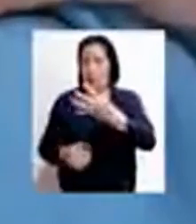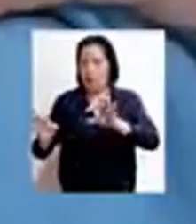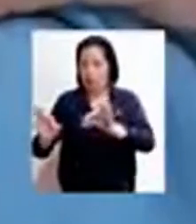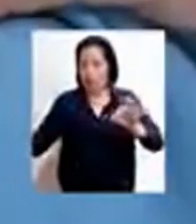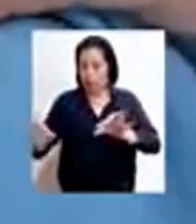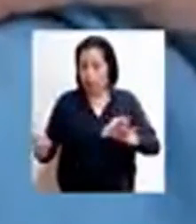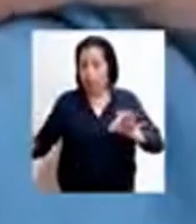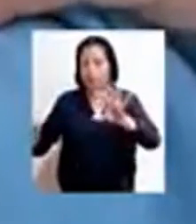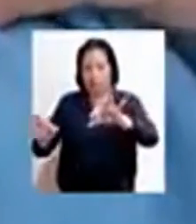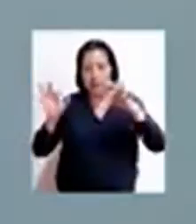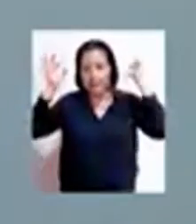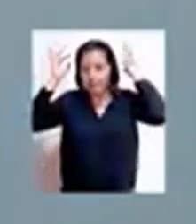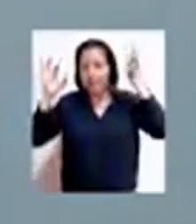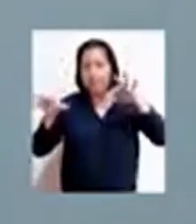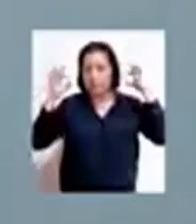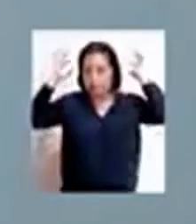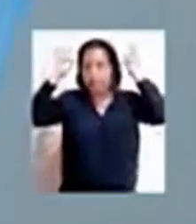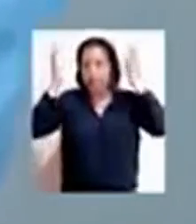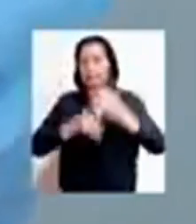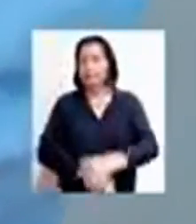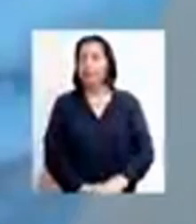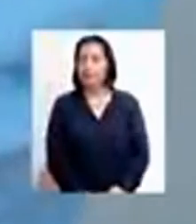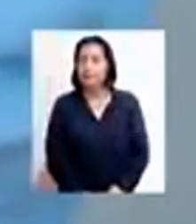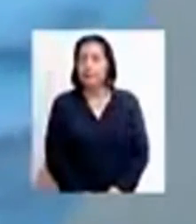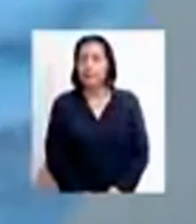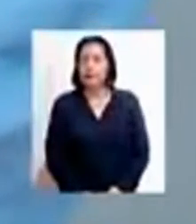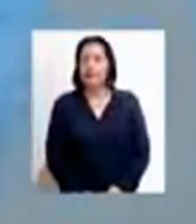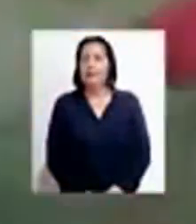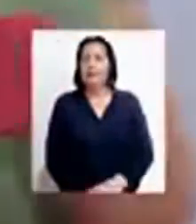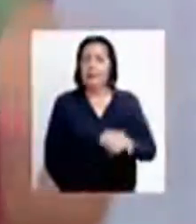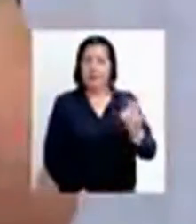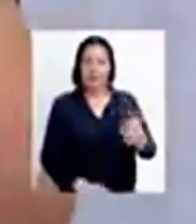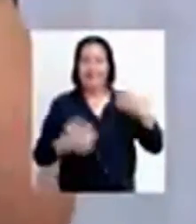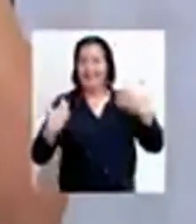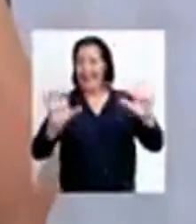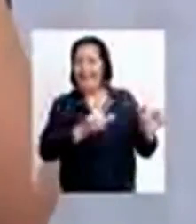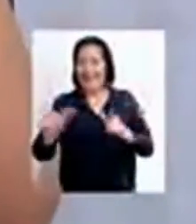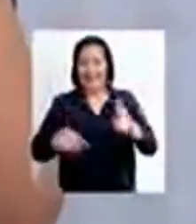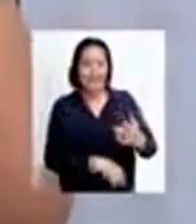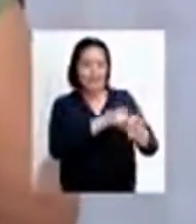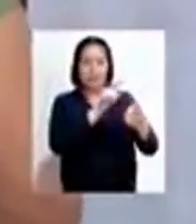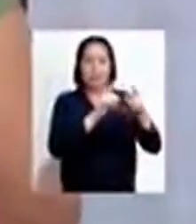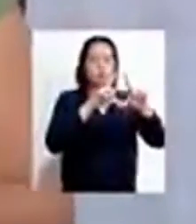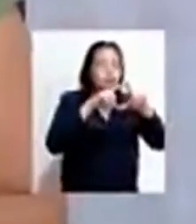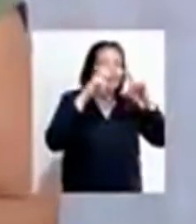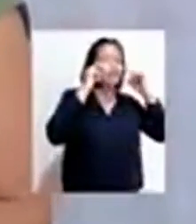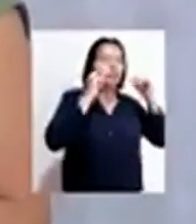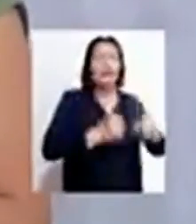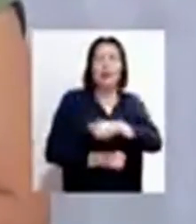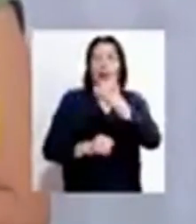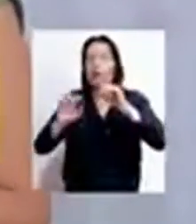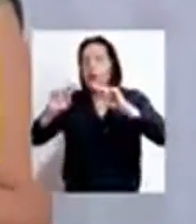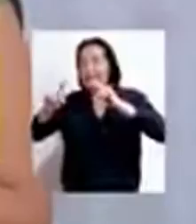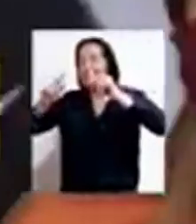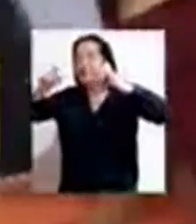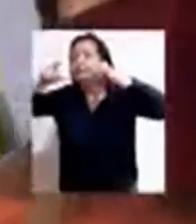las cuatro tiras que sujetarán la mascarilla. Estas son las mascarillas ya confeccionadas, una es la anatómica y esta es la otra